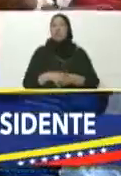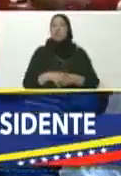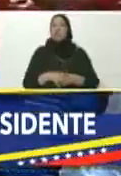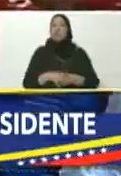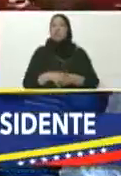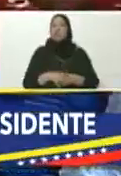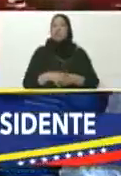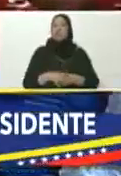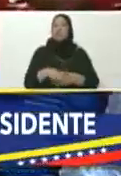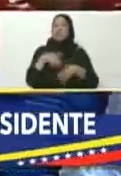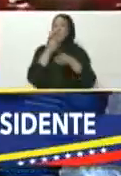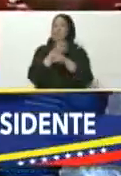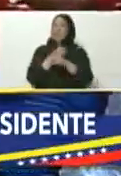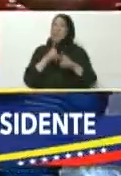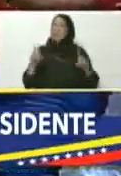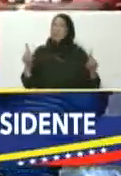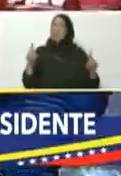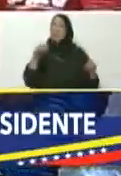La democracia popular,